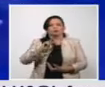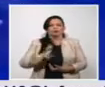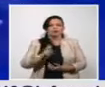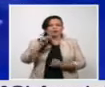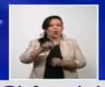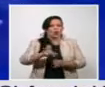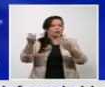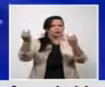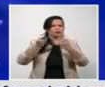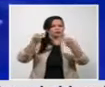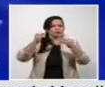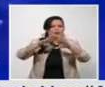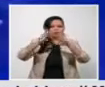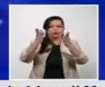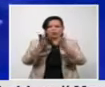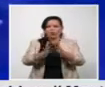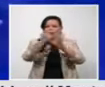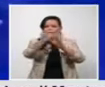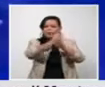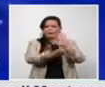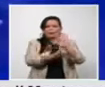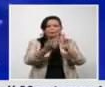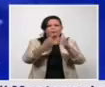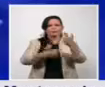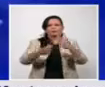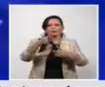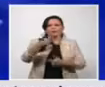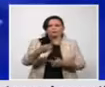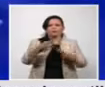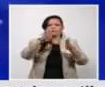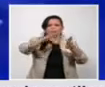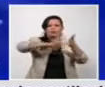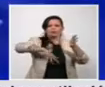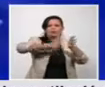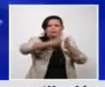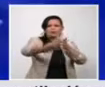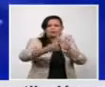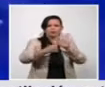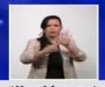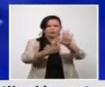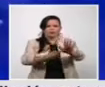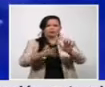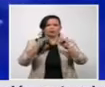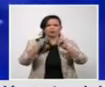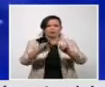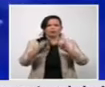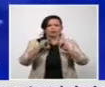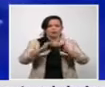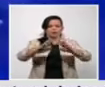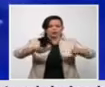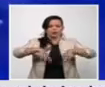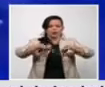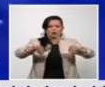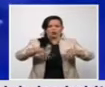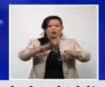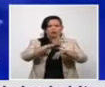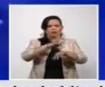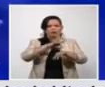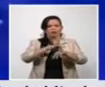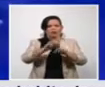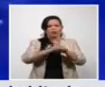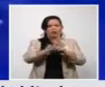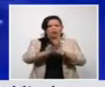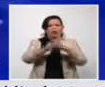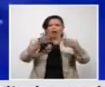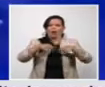están siendo, digamos, los principales en la estadística sobre la situación epidemiológica en el país. Le propongo la pausa habitual